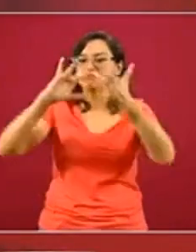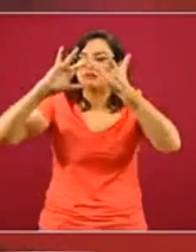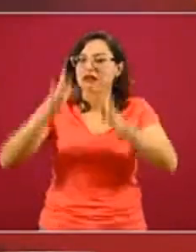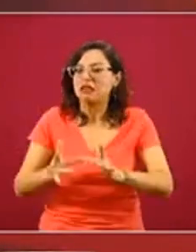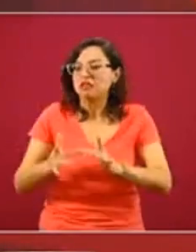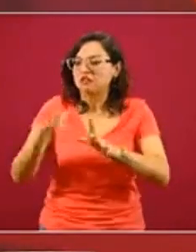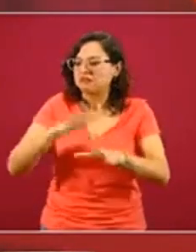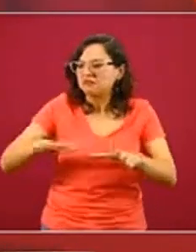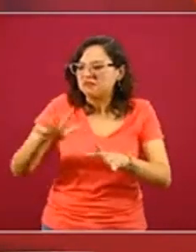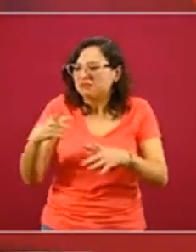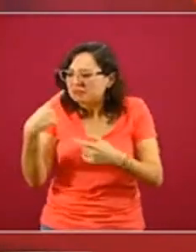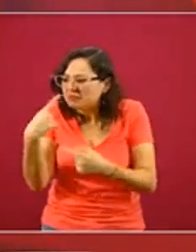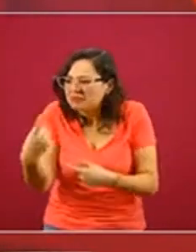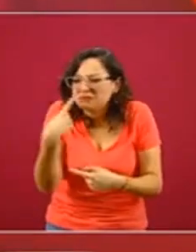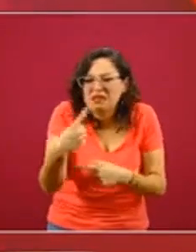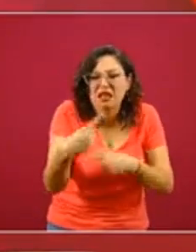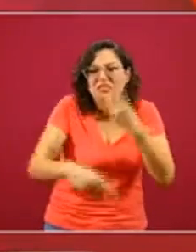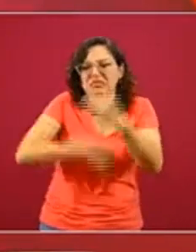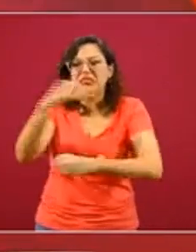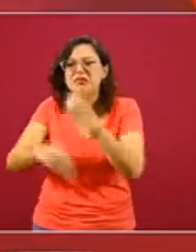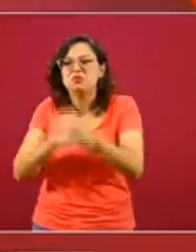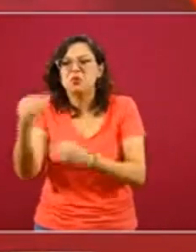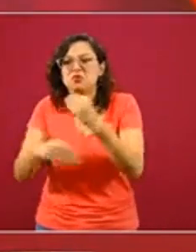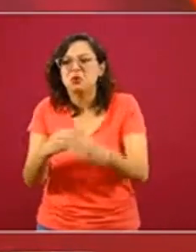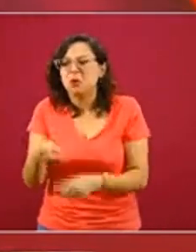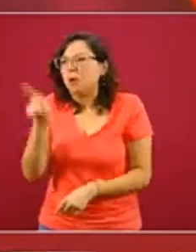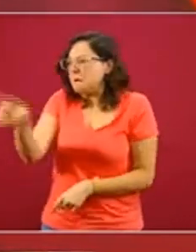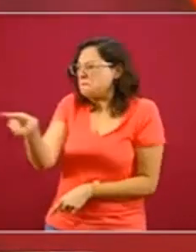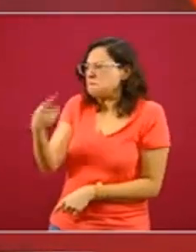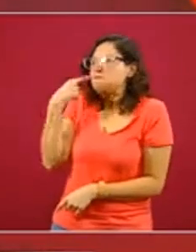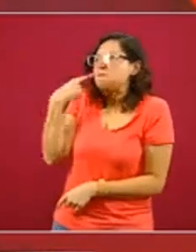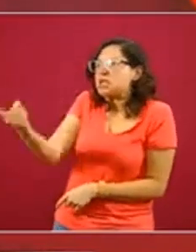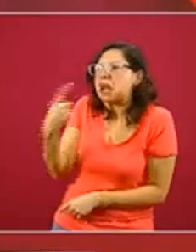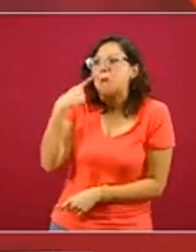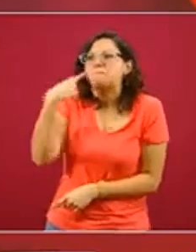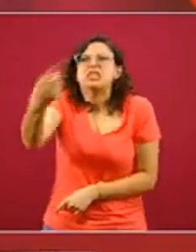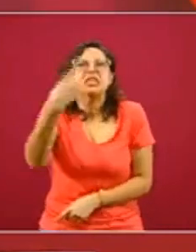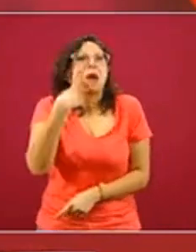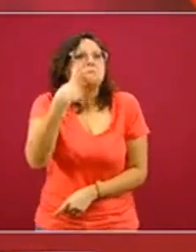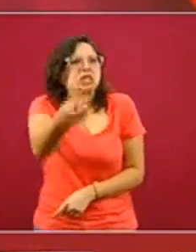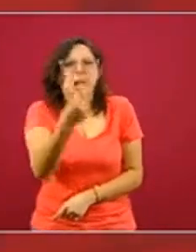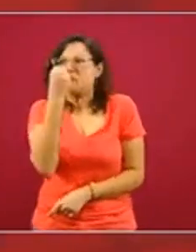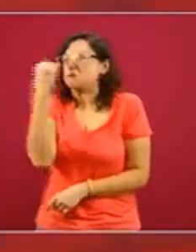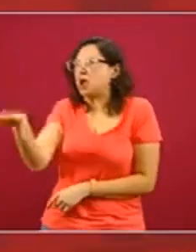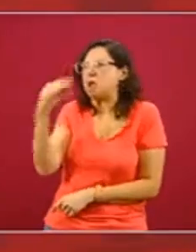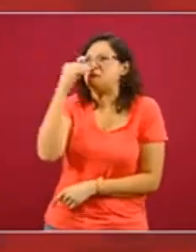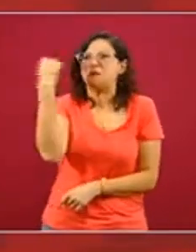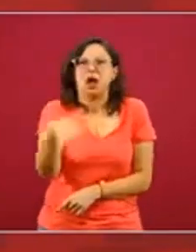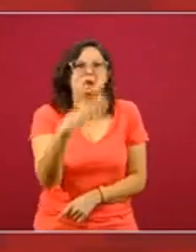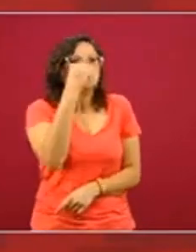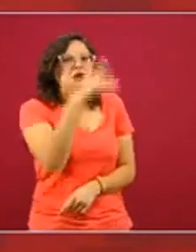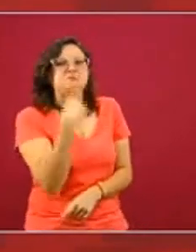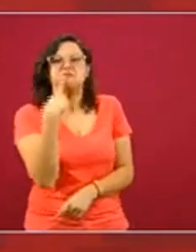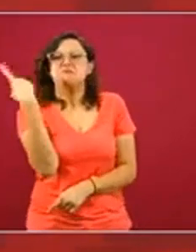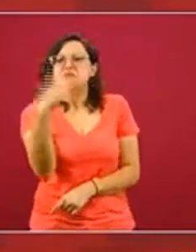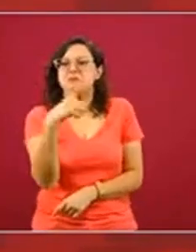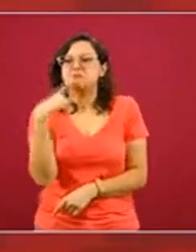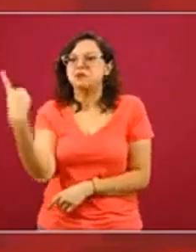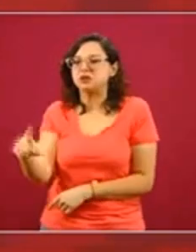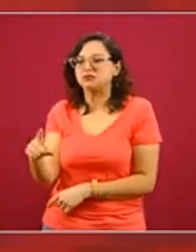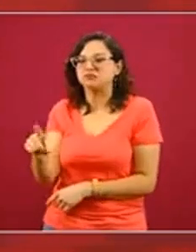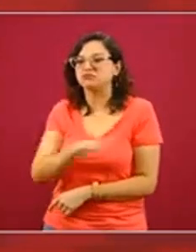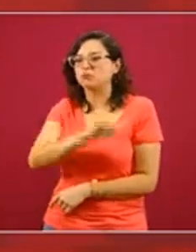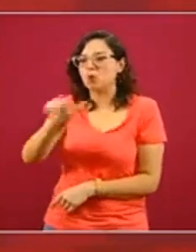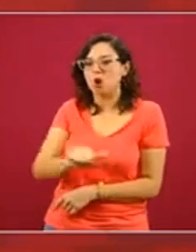el debate es entre quien acusa que los otros hicieron algo y luego hay una réplica de quien se